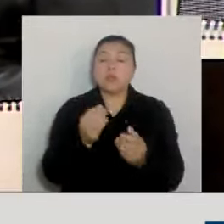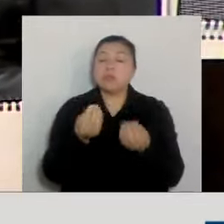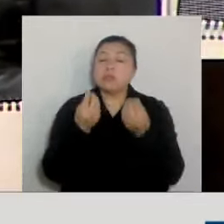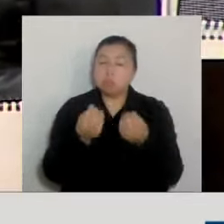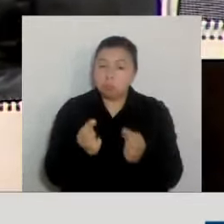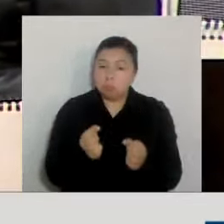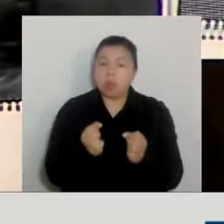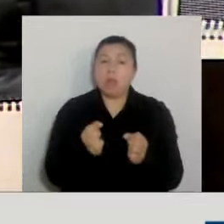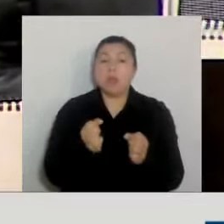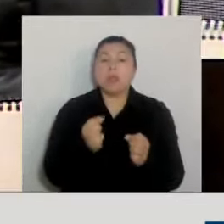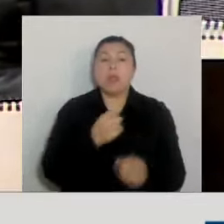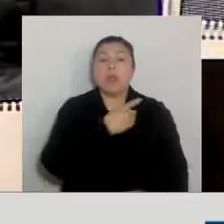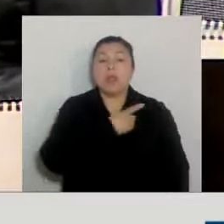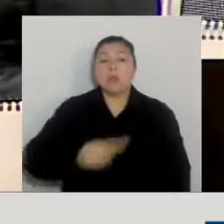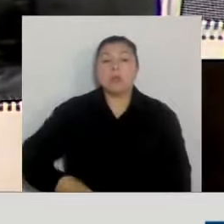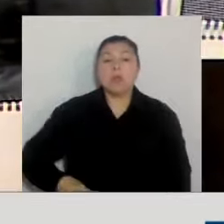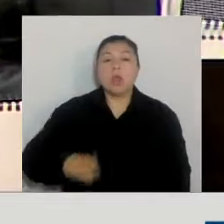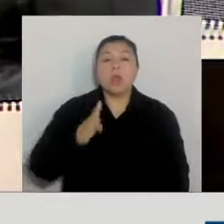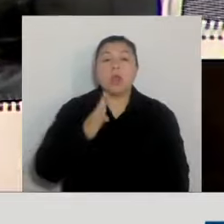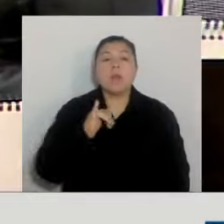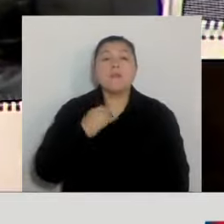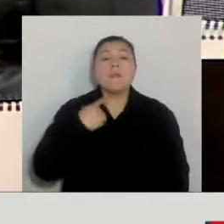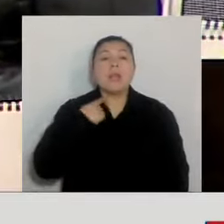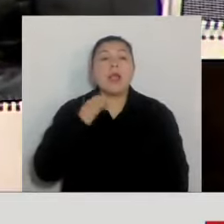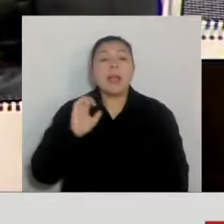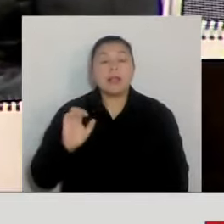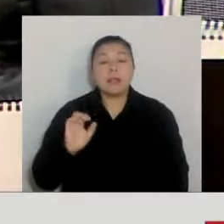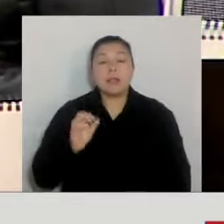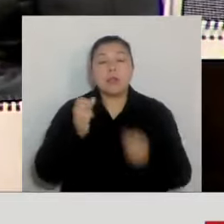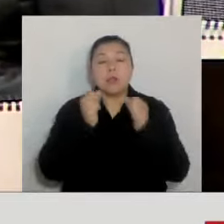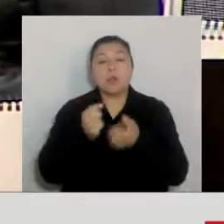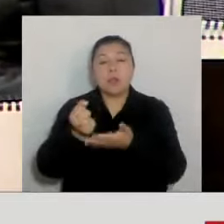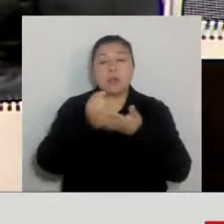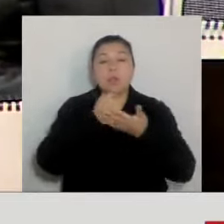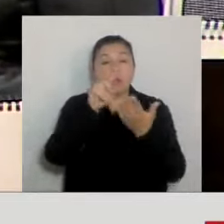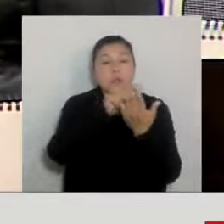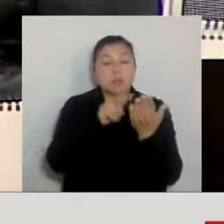bianqui que nos puede ayudar con la lectura del informe diputado Muchas gracias